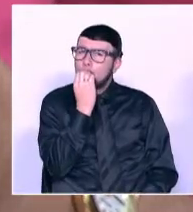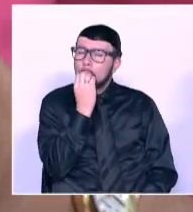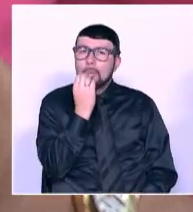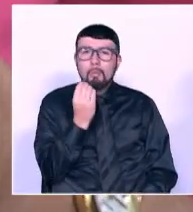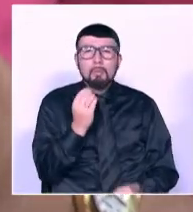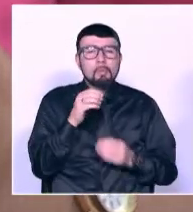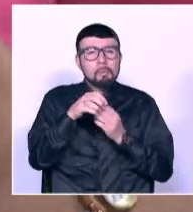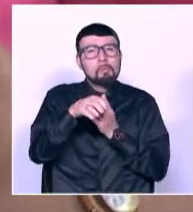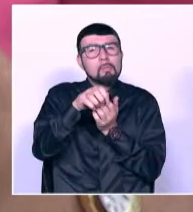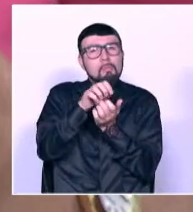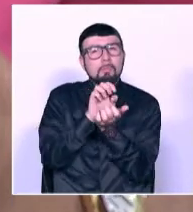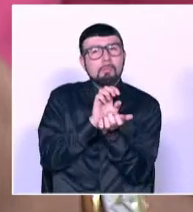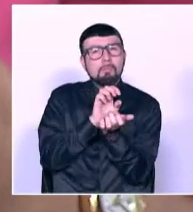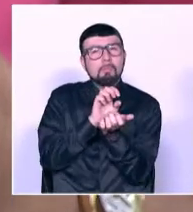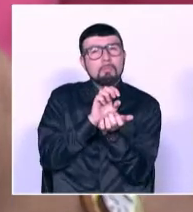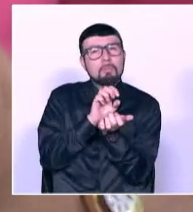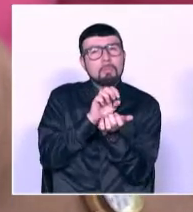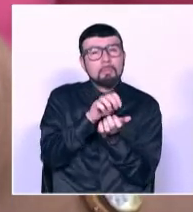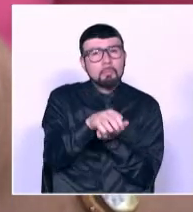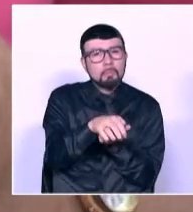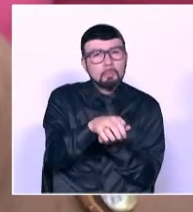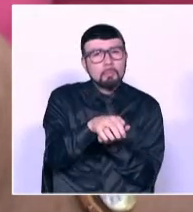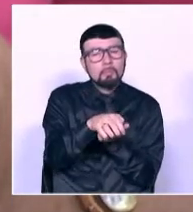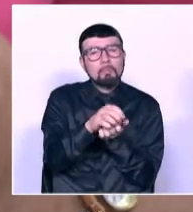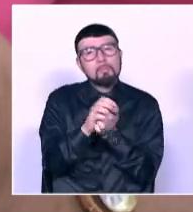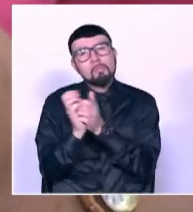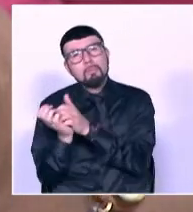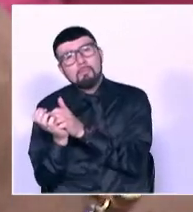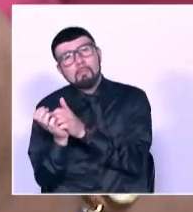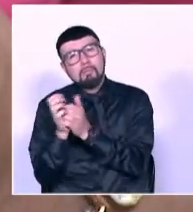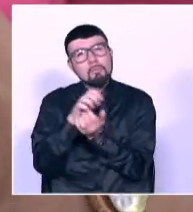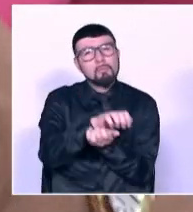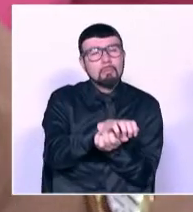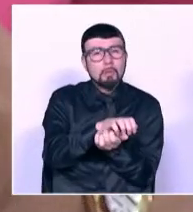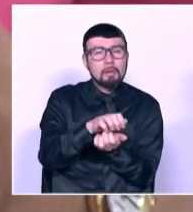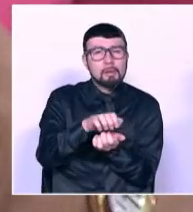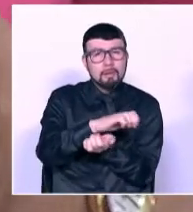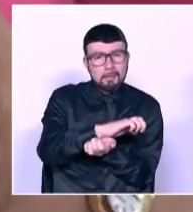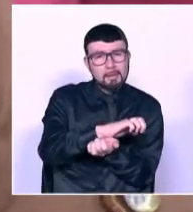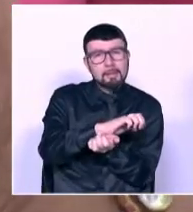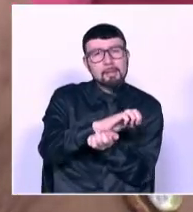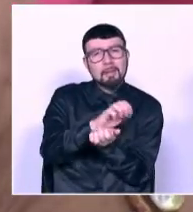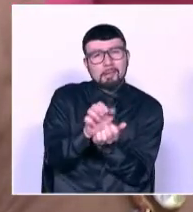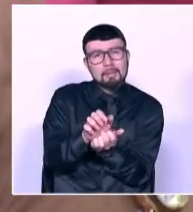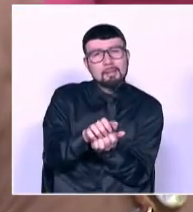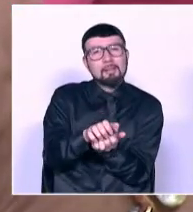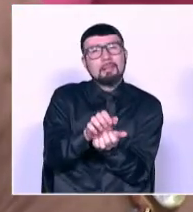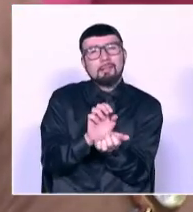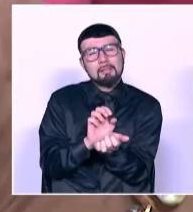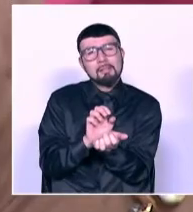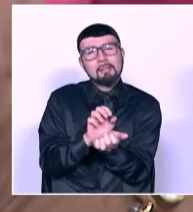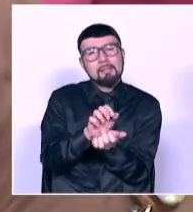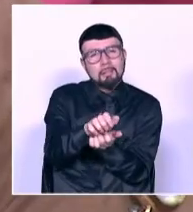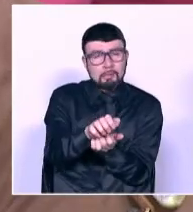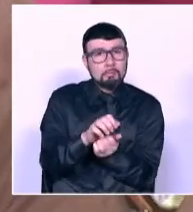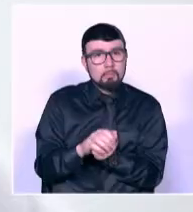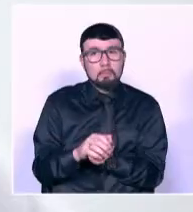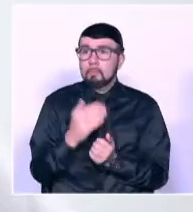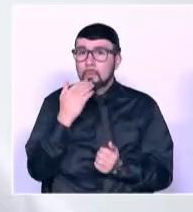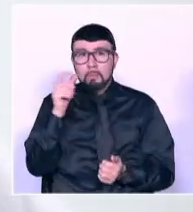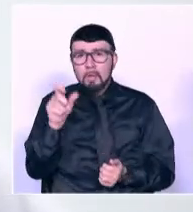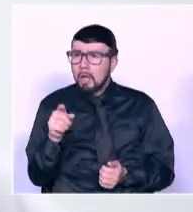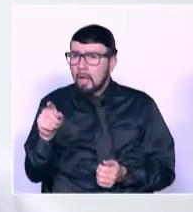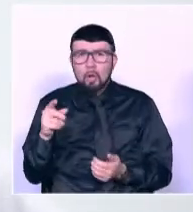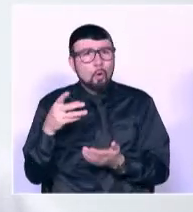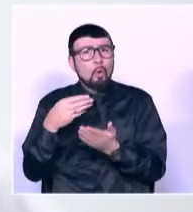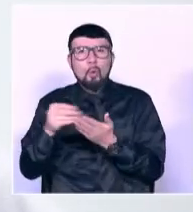hacia atrás, hacia un lado y hacia el otro con este hiperboloide. Si de pronto la persona no puede conseguir